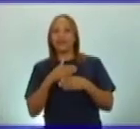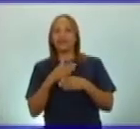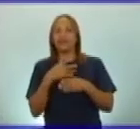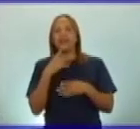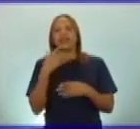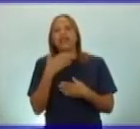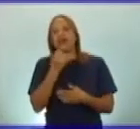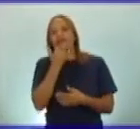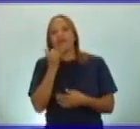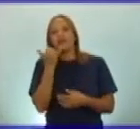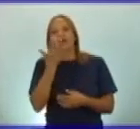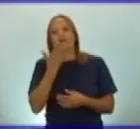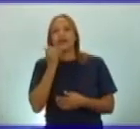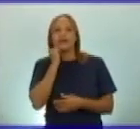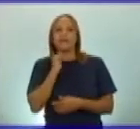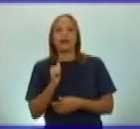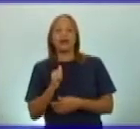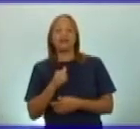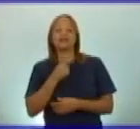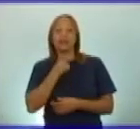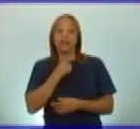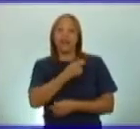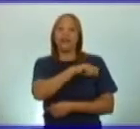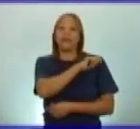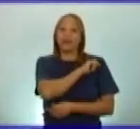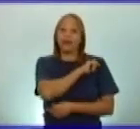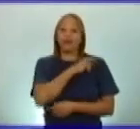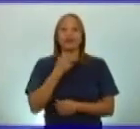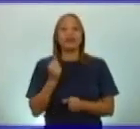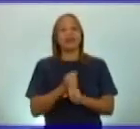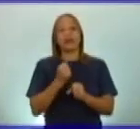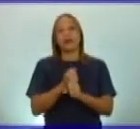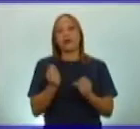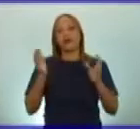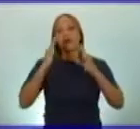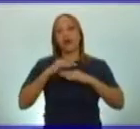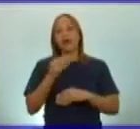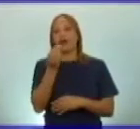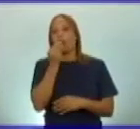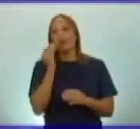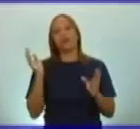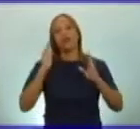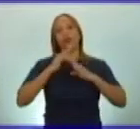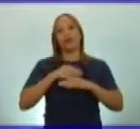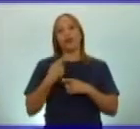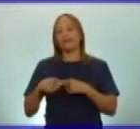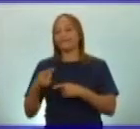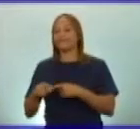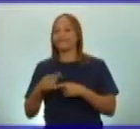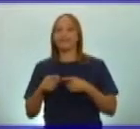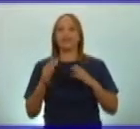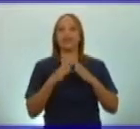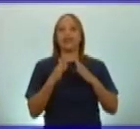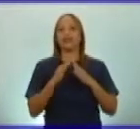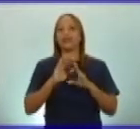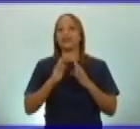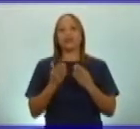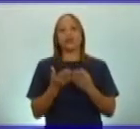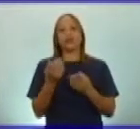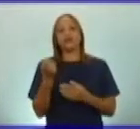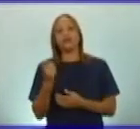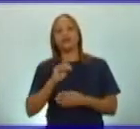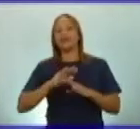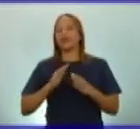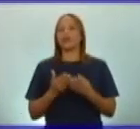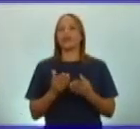más afectados? Aumentan los desempleos, se escasean los recursos de primera necesidad, y esto, por supuesto, en este entonces no escapó